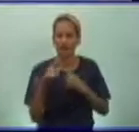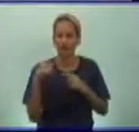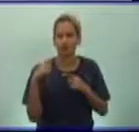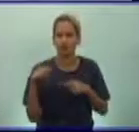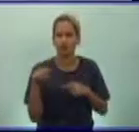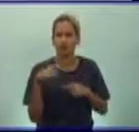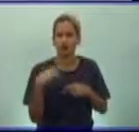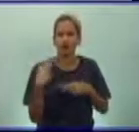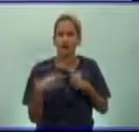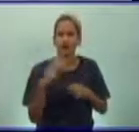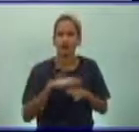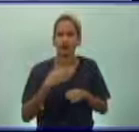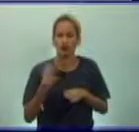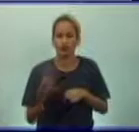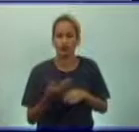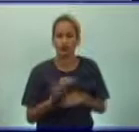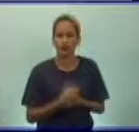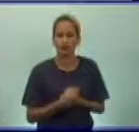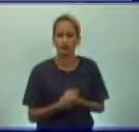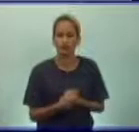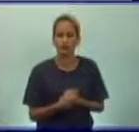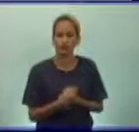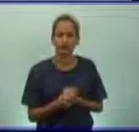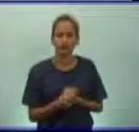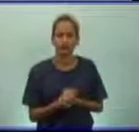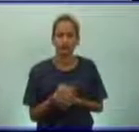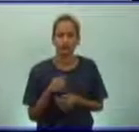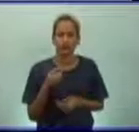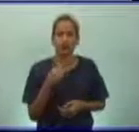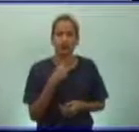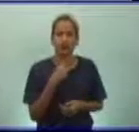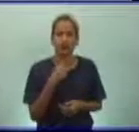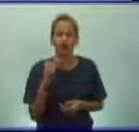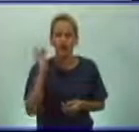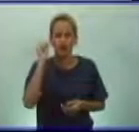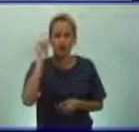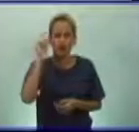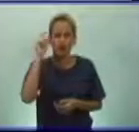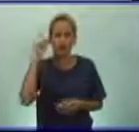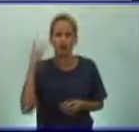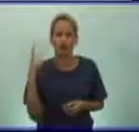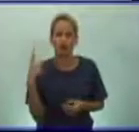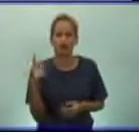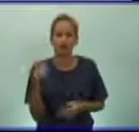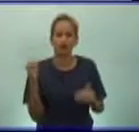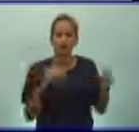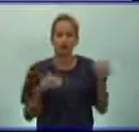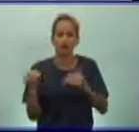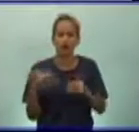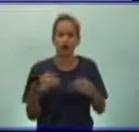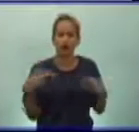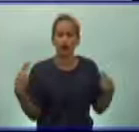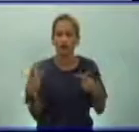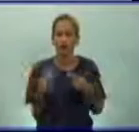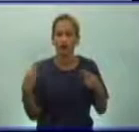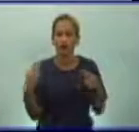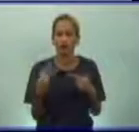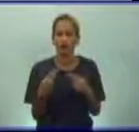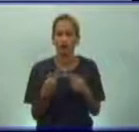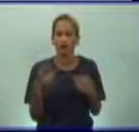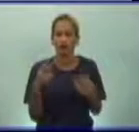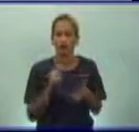Imagina que participas en un concurso de redacción donde te sugieren escribir un texto para expresar todo lo que conoces y